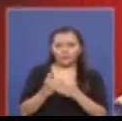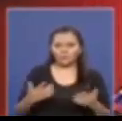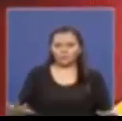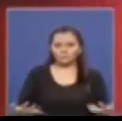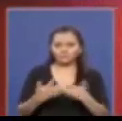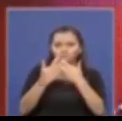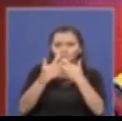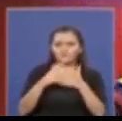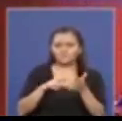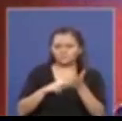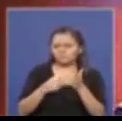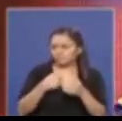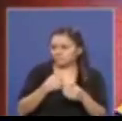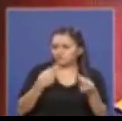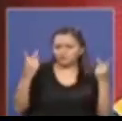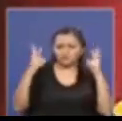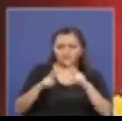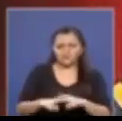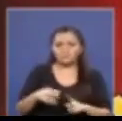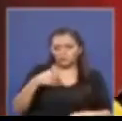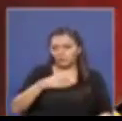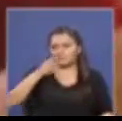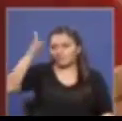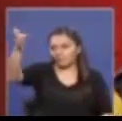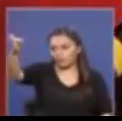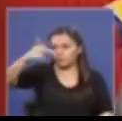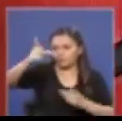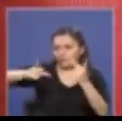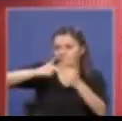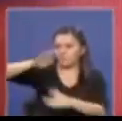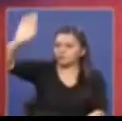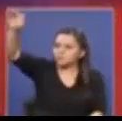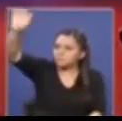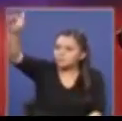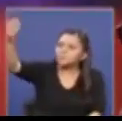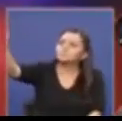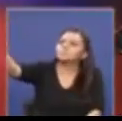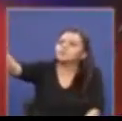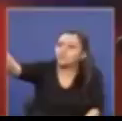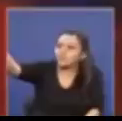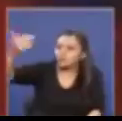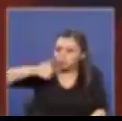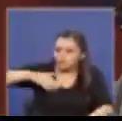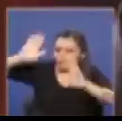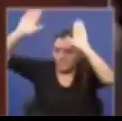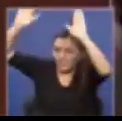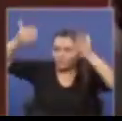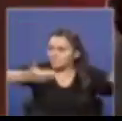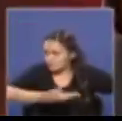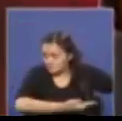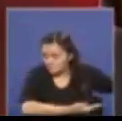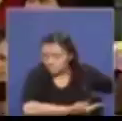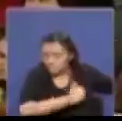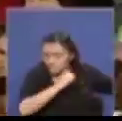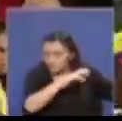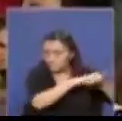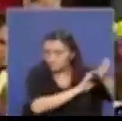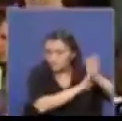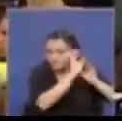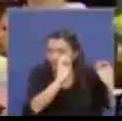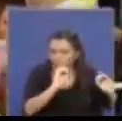para yo también marchar e ir a la prefectura, que es a quien le corresponde ese fomento y esa reactivación